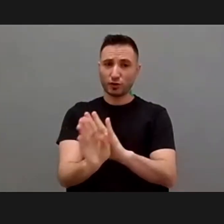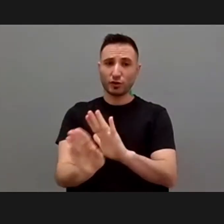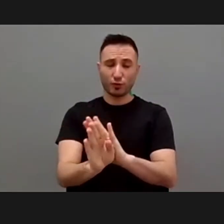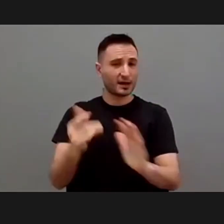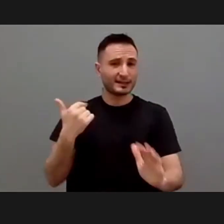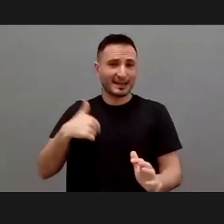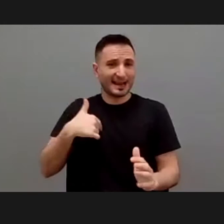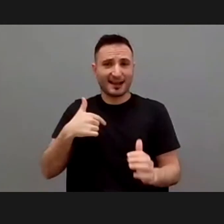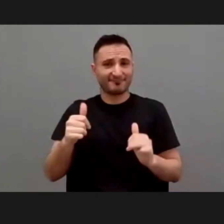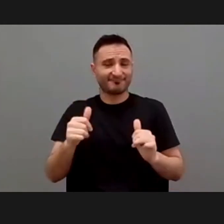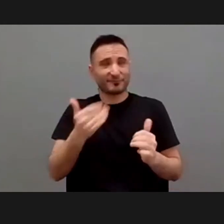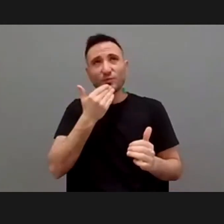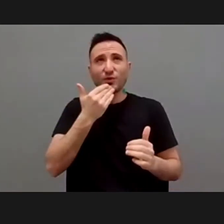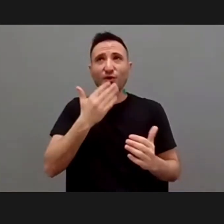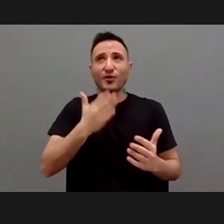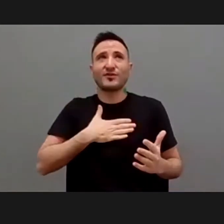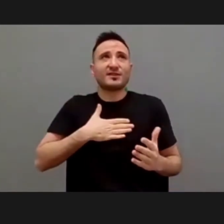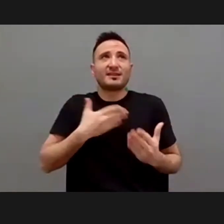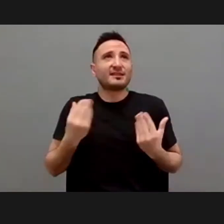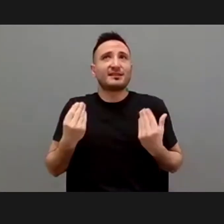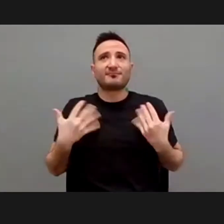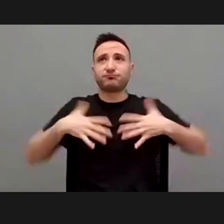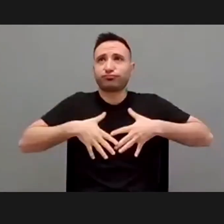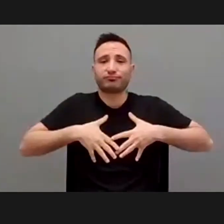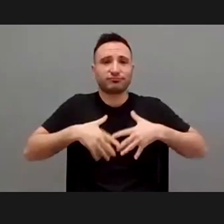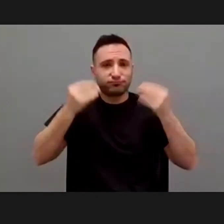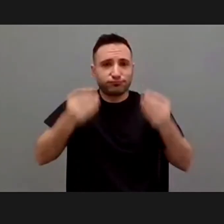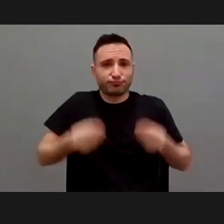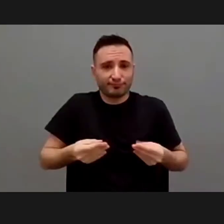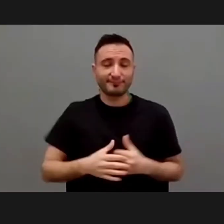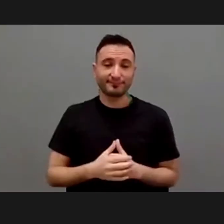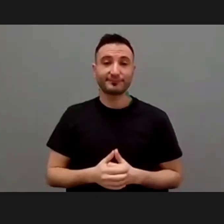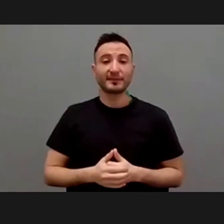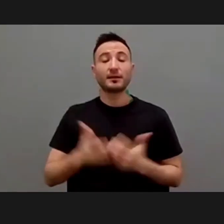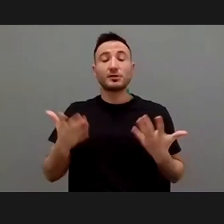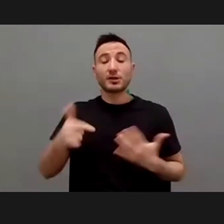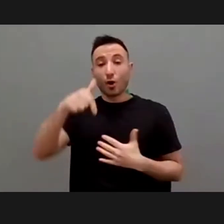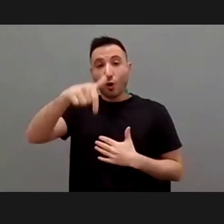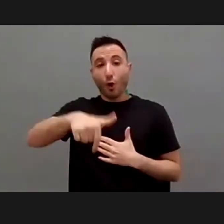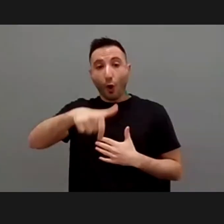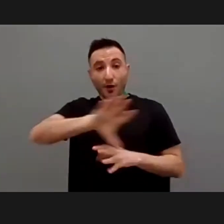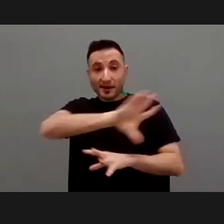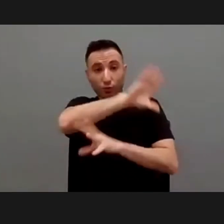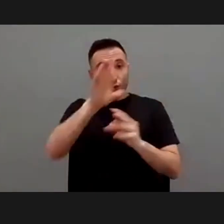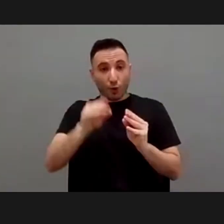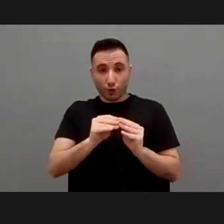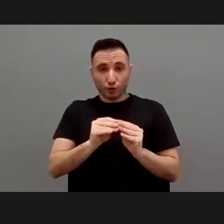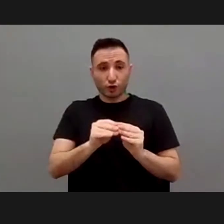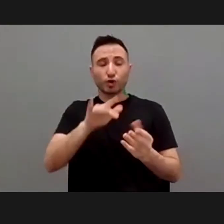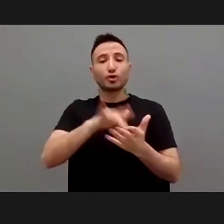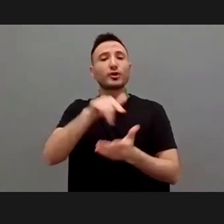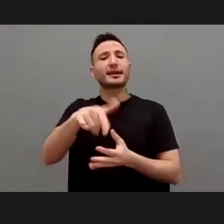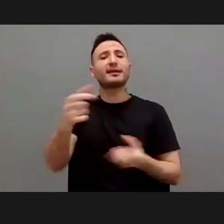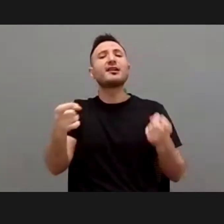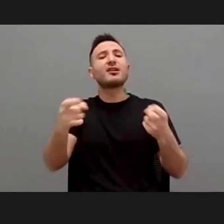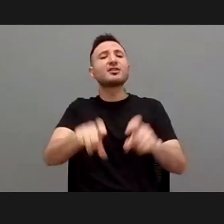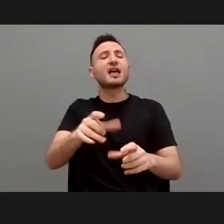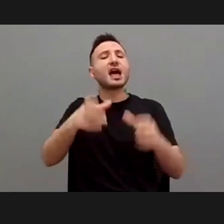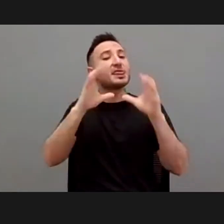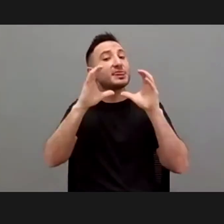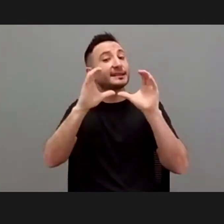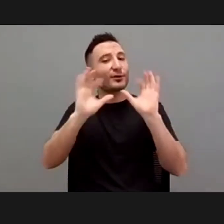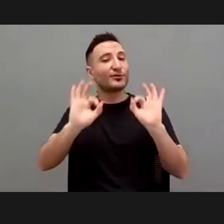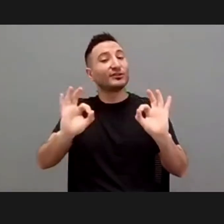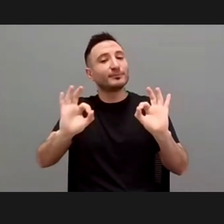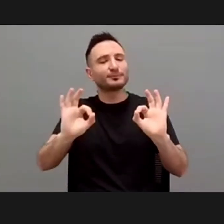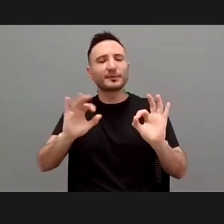parte de nuestro día a día. En definitiva, yo creo que hoy tenemos un desayuno pues que seguro que va